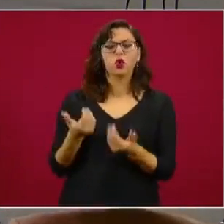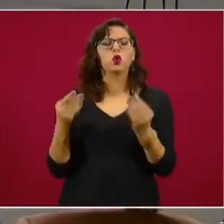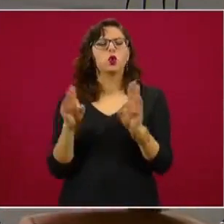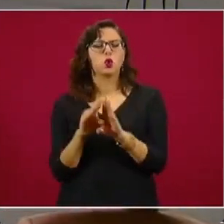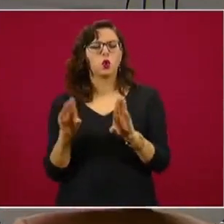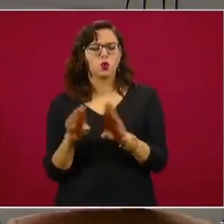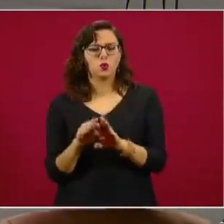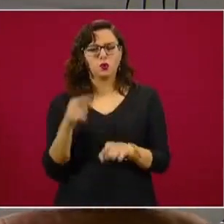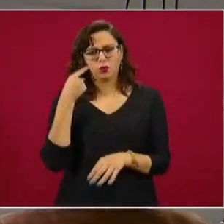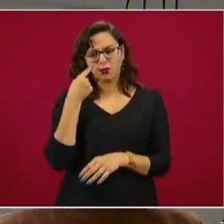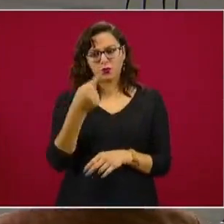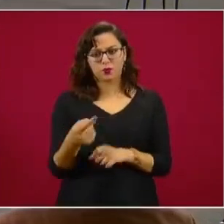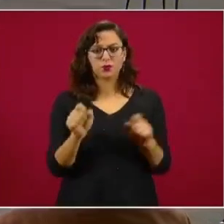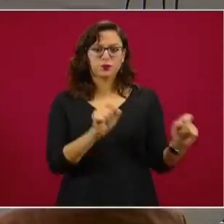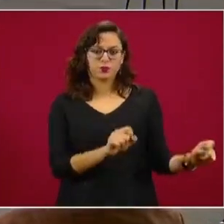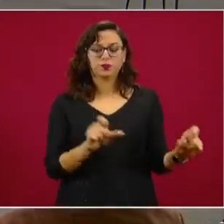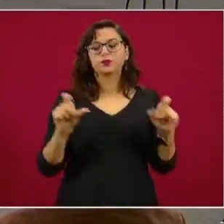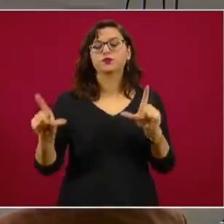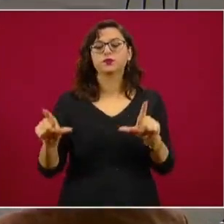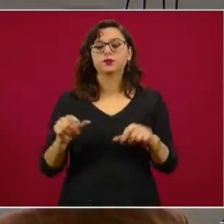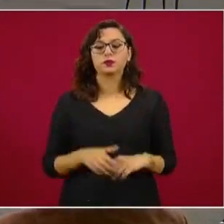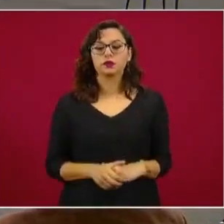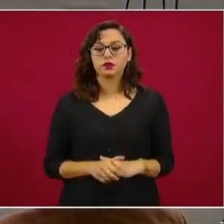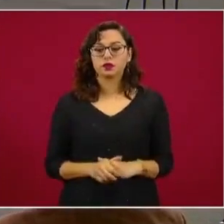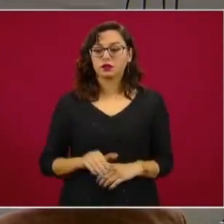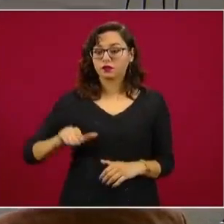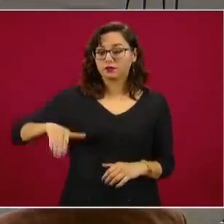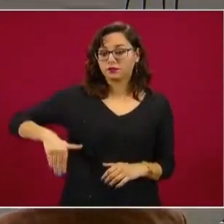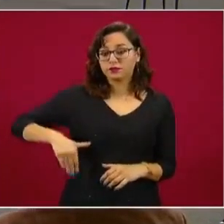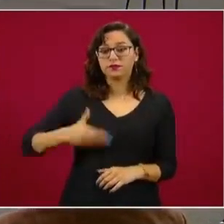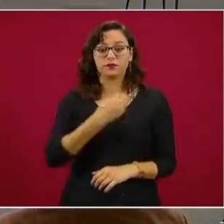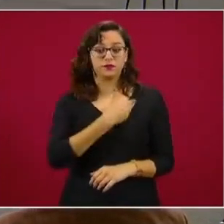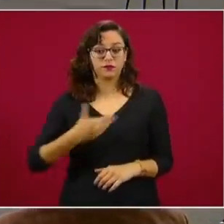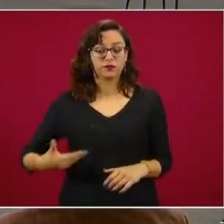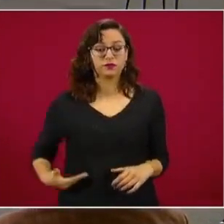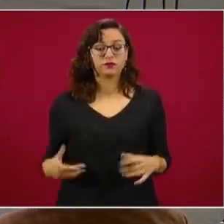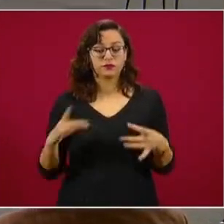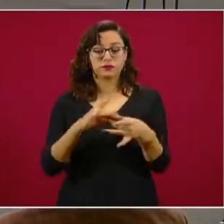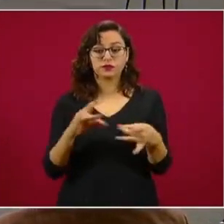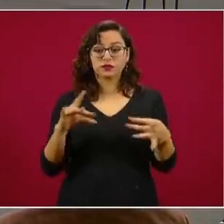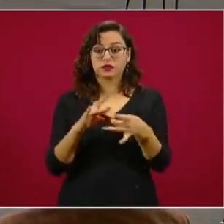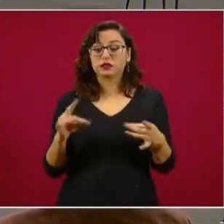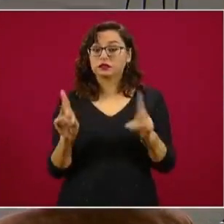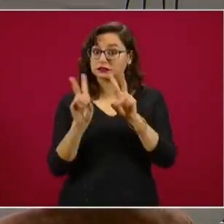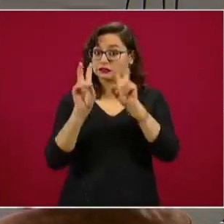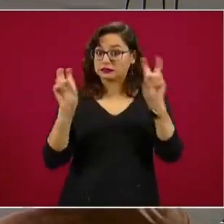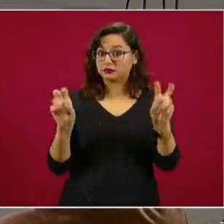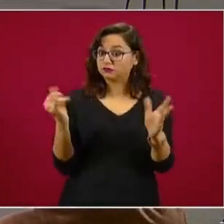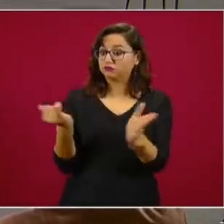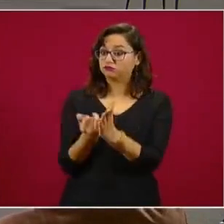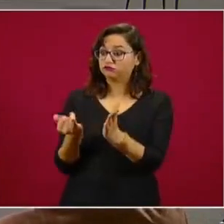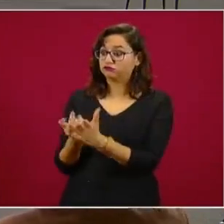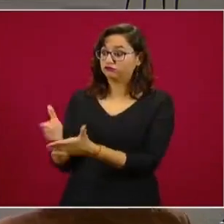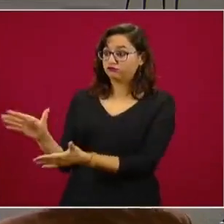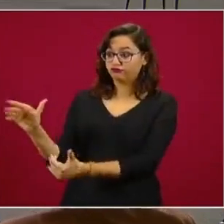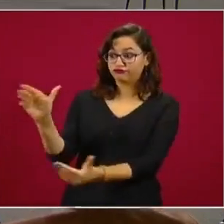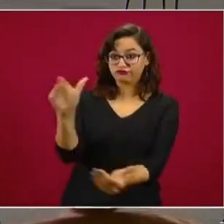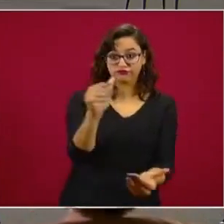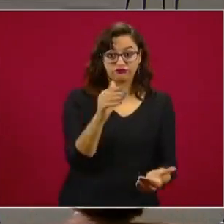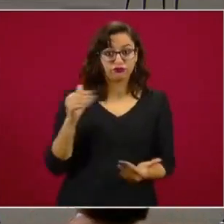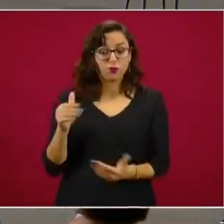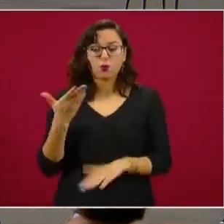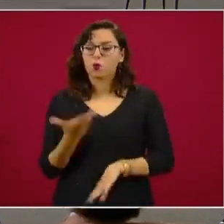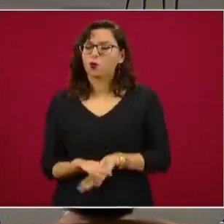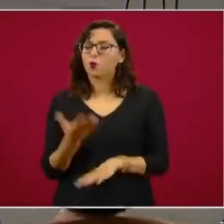Como ya lo mencionó hace un momento el presidente, la recaudación es sumamente importante porque la recaudación que hace el